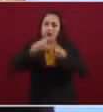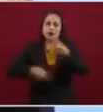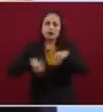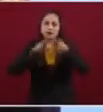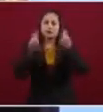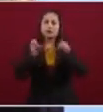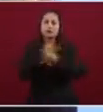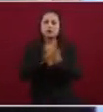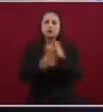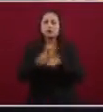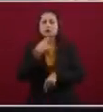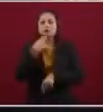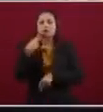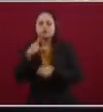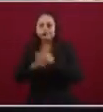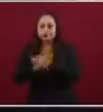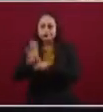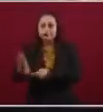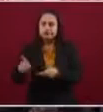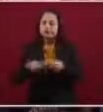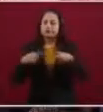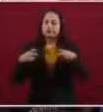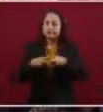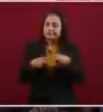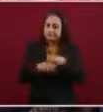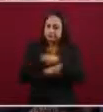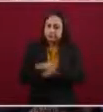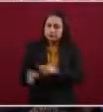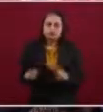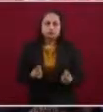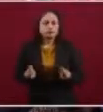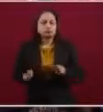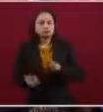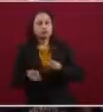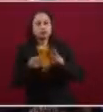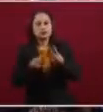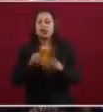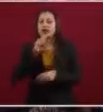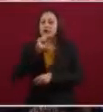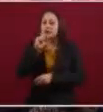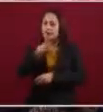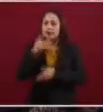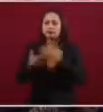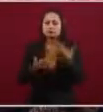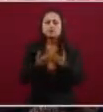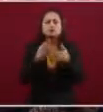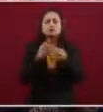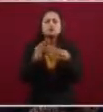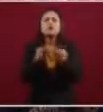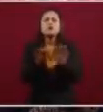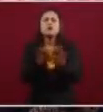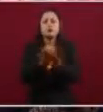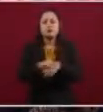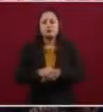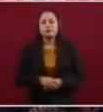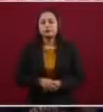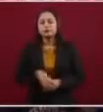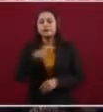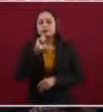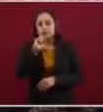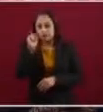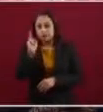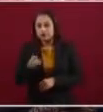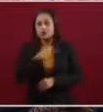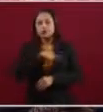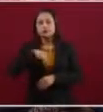la depresión y ansiedad y sobre todo de el uso de servicios también estamos bueno continuamos con esta